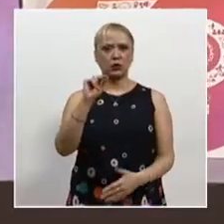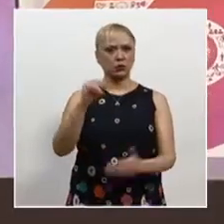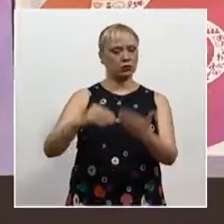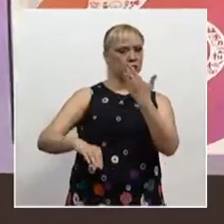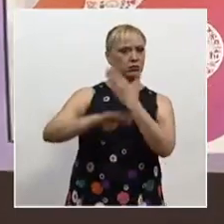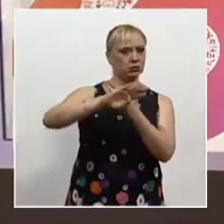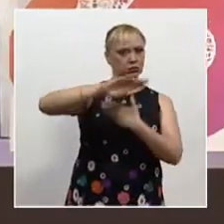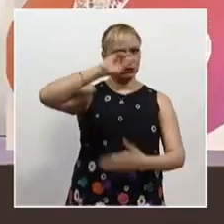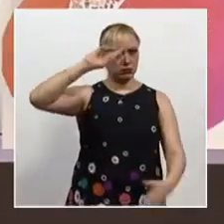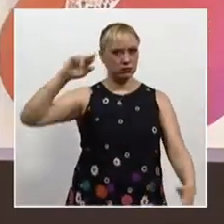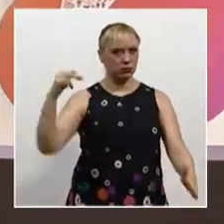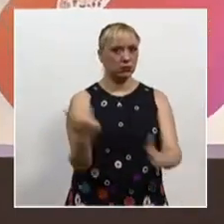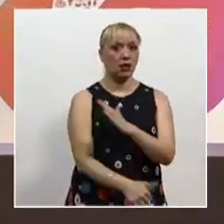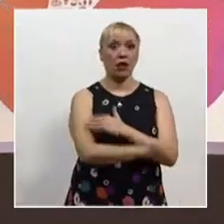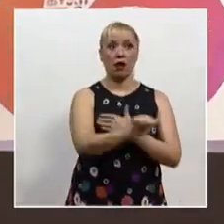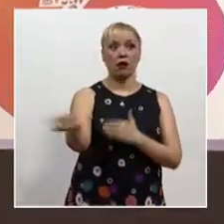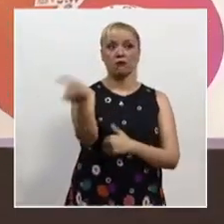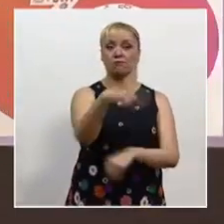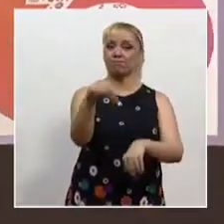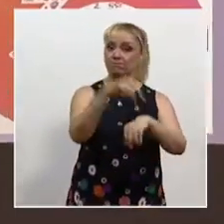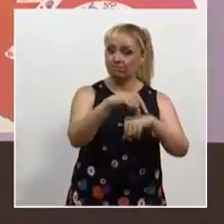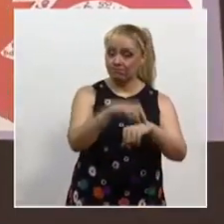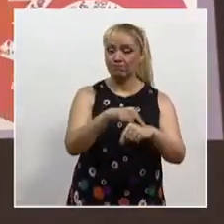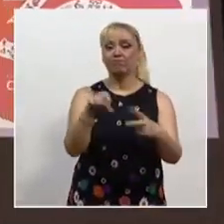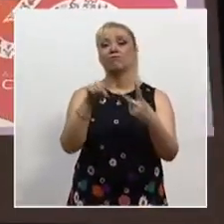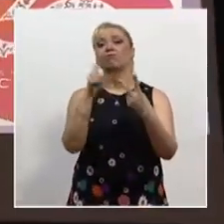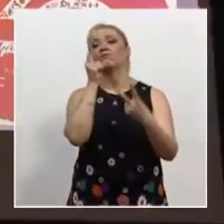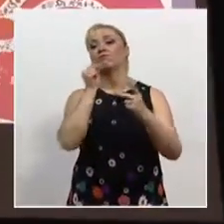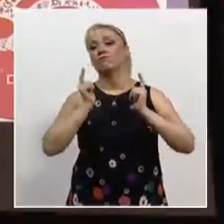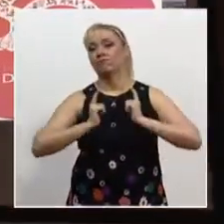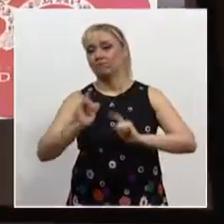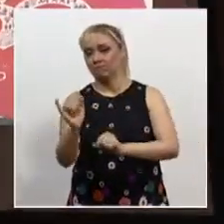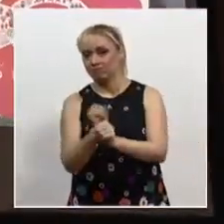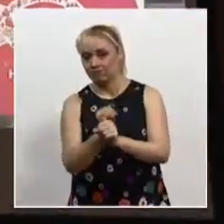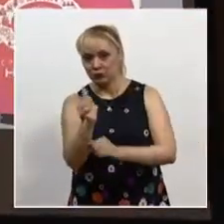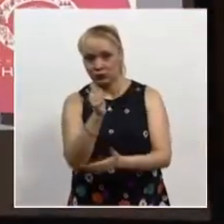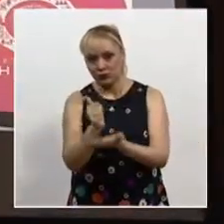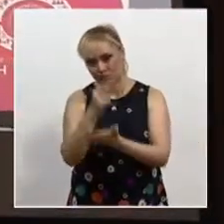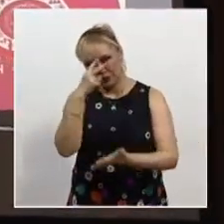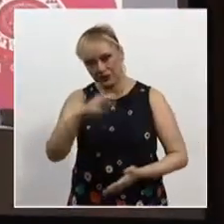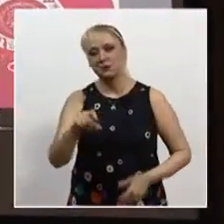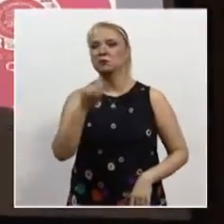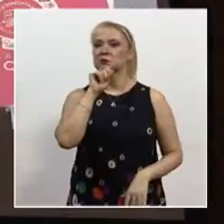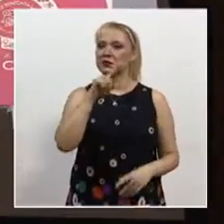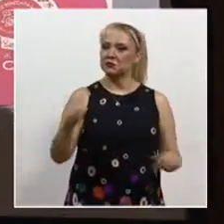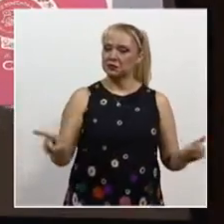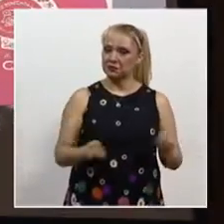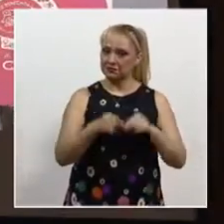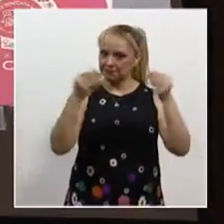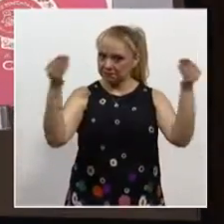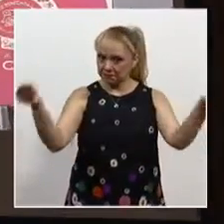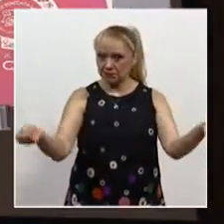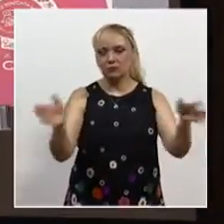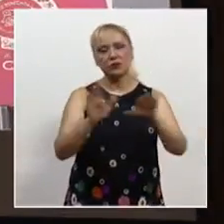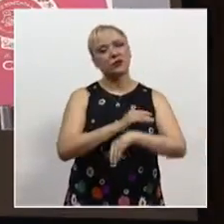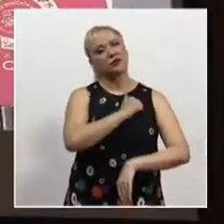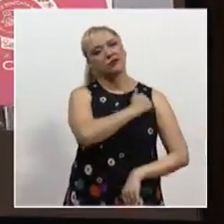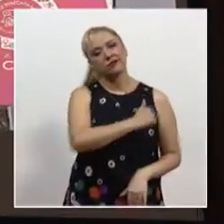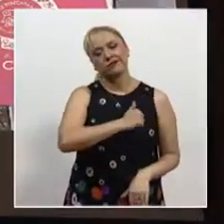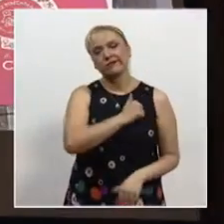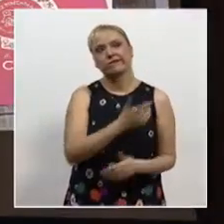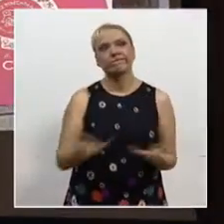precisamente a las autoridades de salud y también a la Fiscalía de la Ciudad de México. Esto por un hecho muy lamentable.